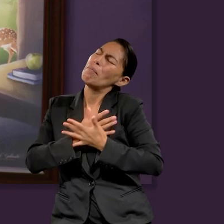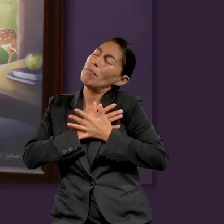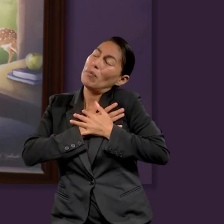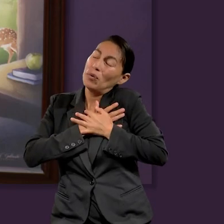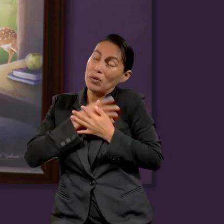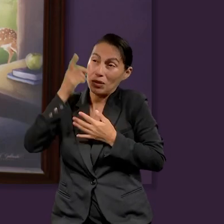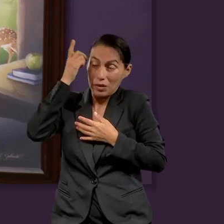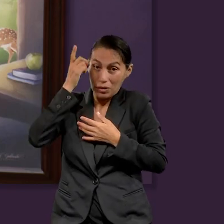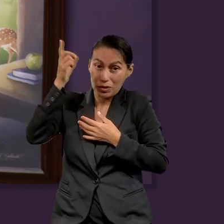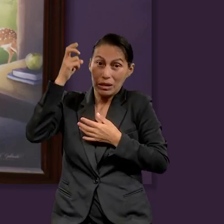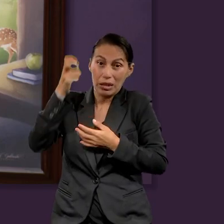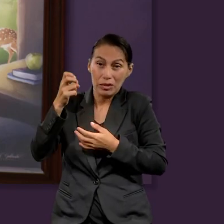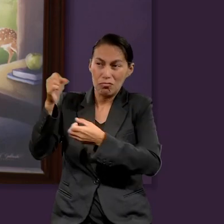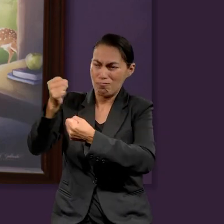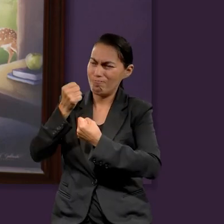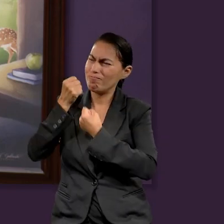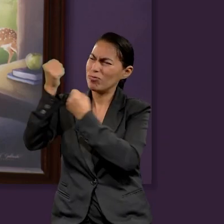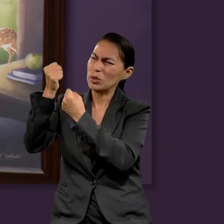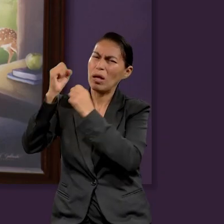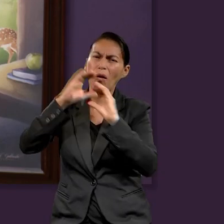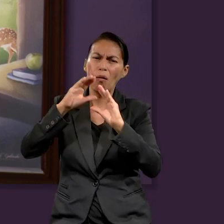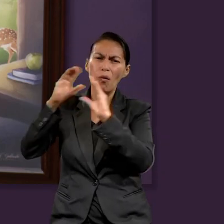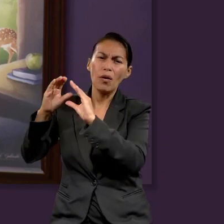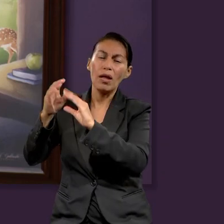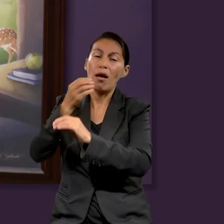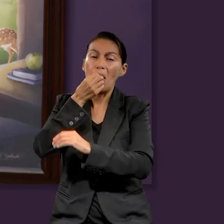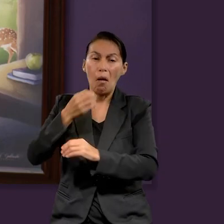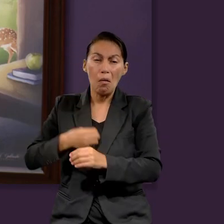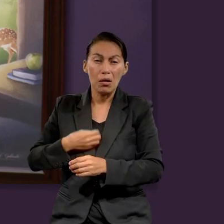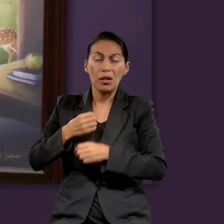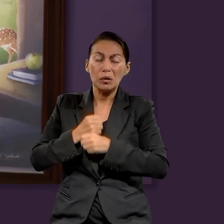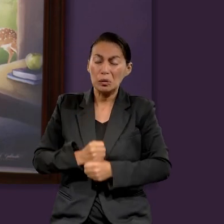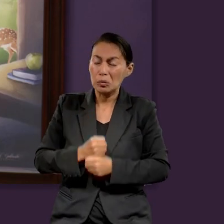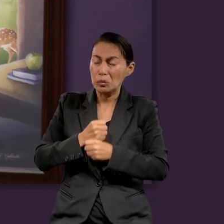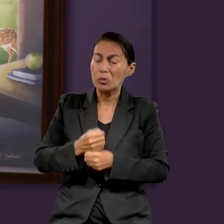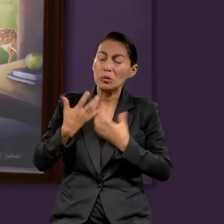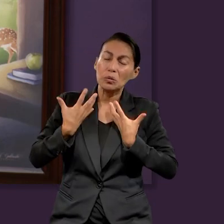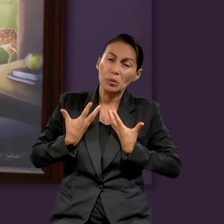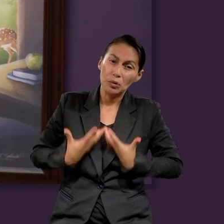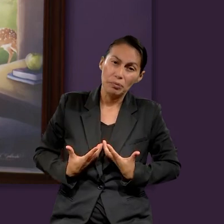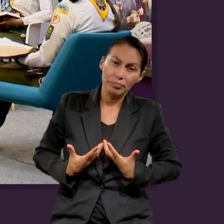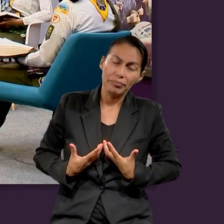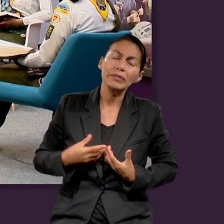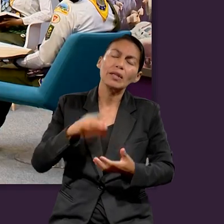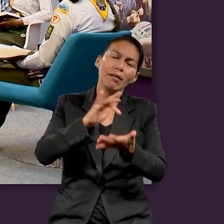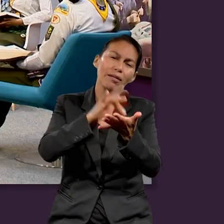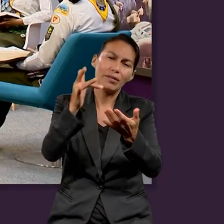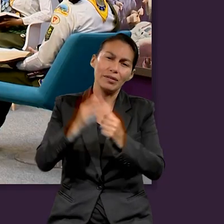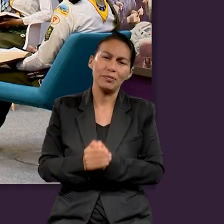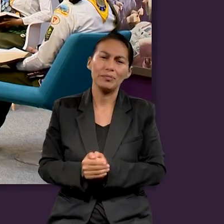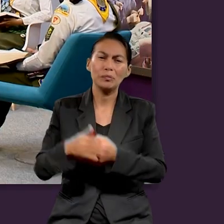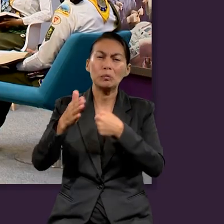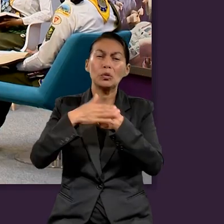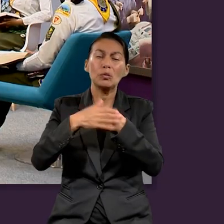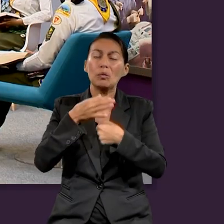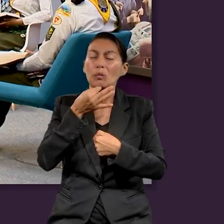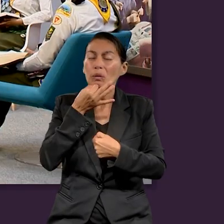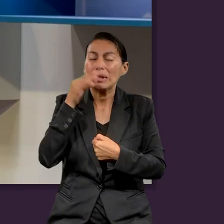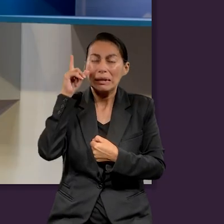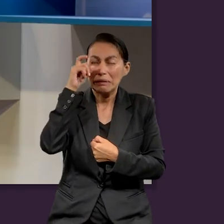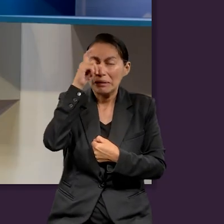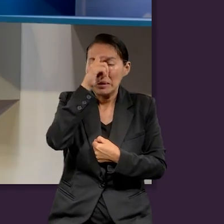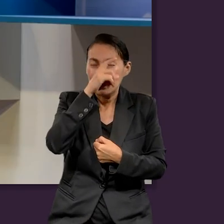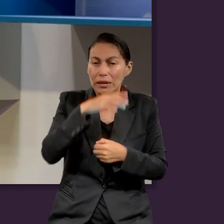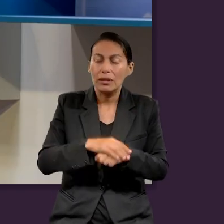fin y al cabo solamente su amor es el que nos va a cuidar y nos va a fortalecer en los tiempos de angustia Muchas gracias viene en momentos